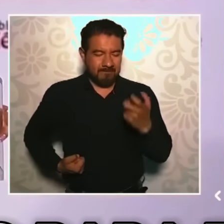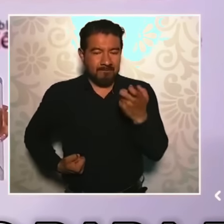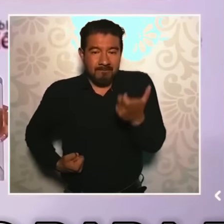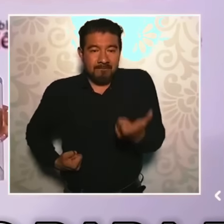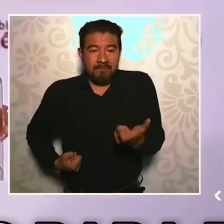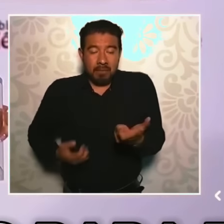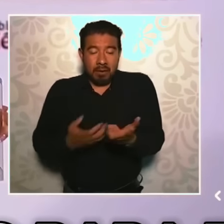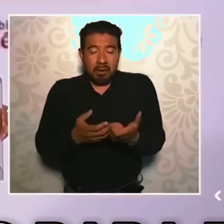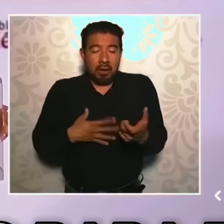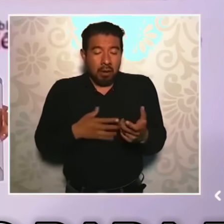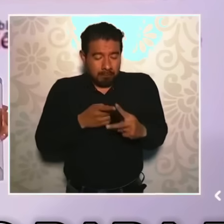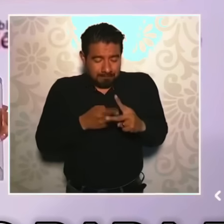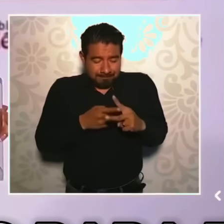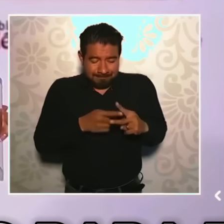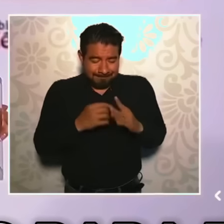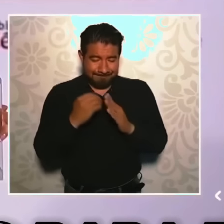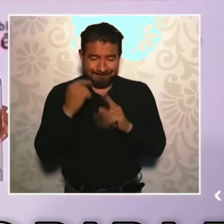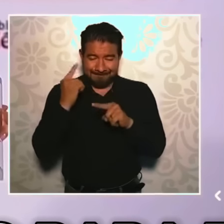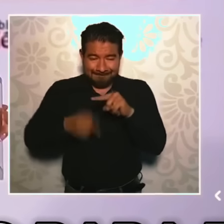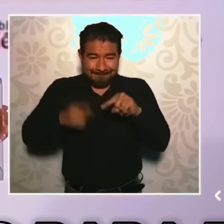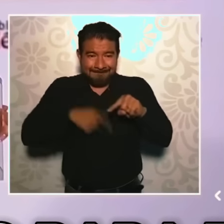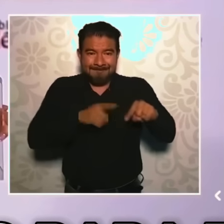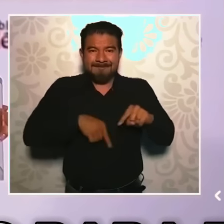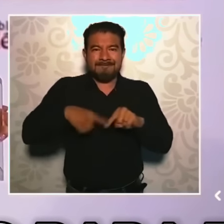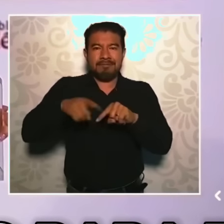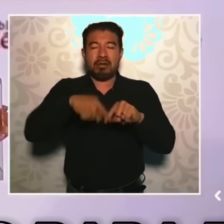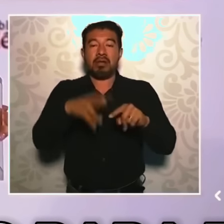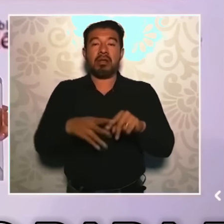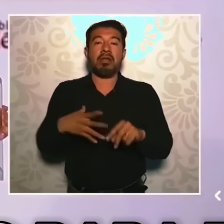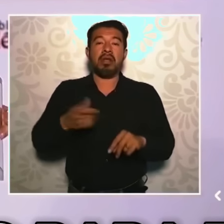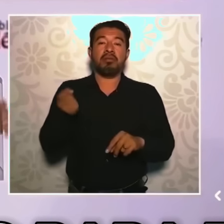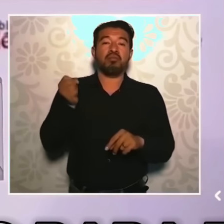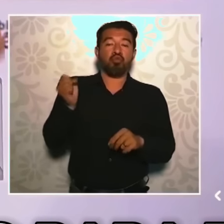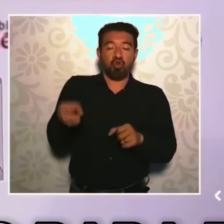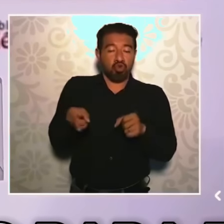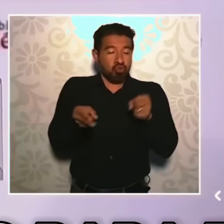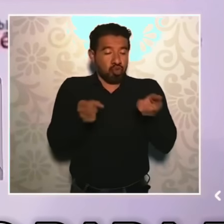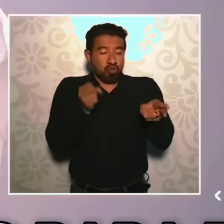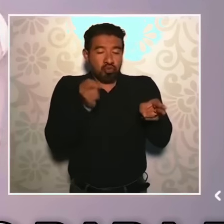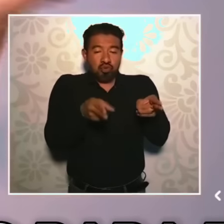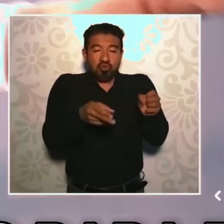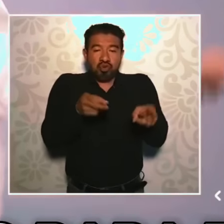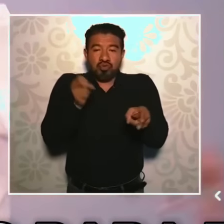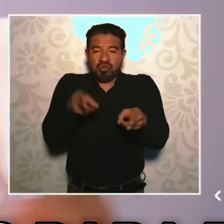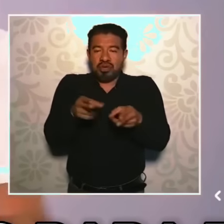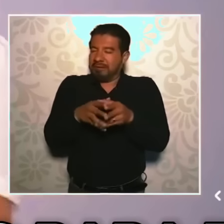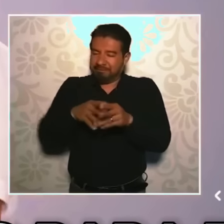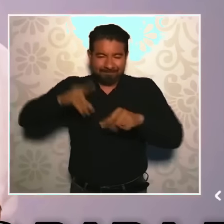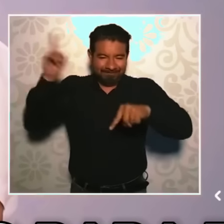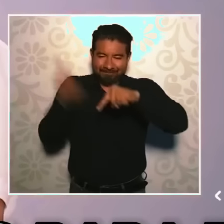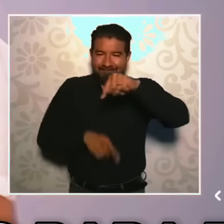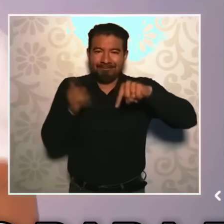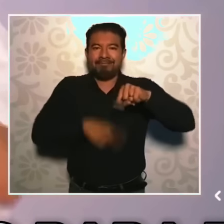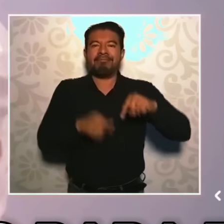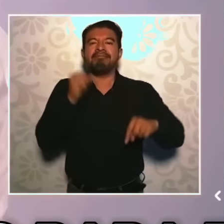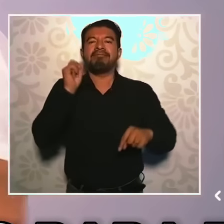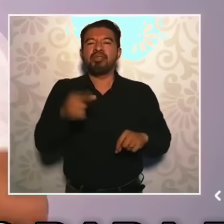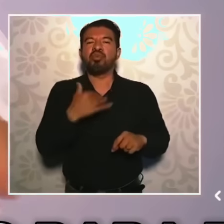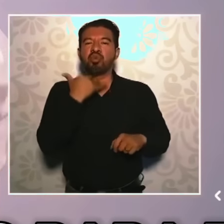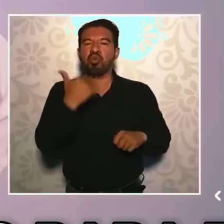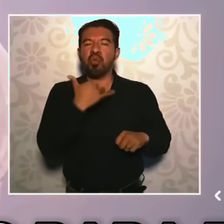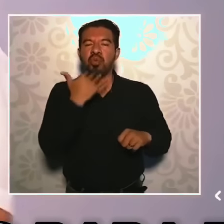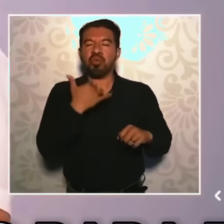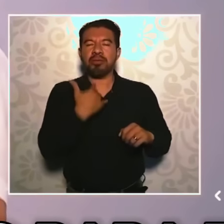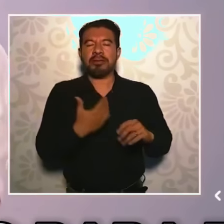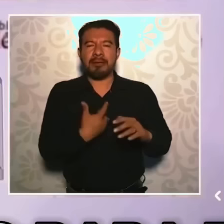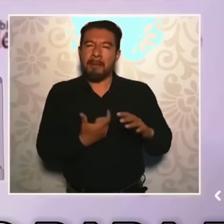Que hay que quitar todos los privilegios que hay en el gobierno, toda la corrupción. Y cuando eso